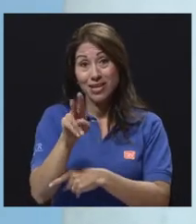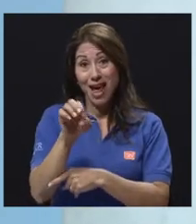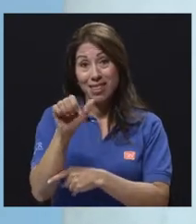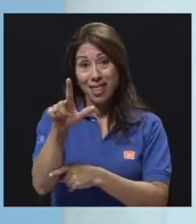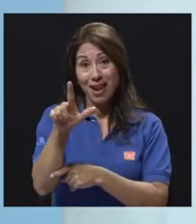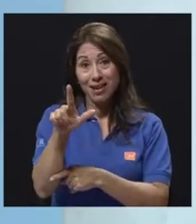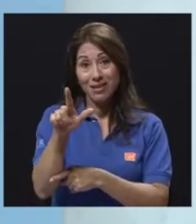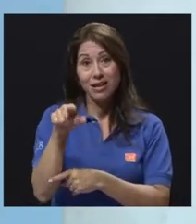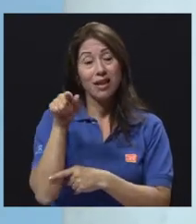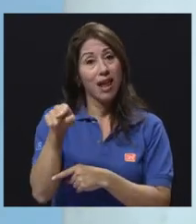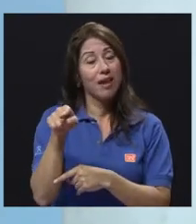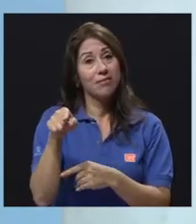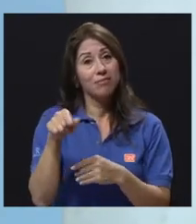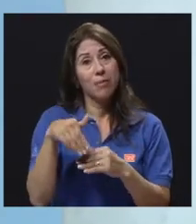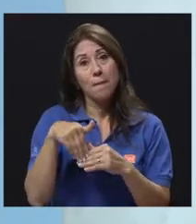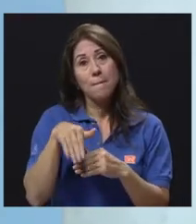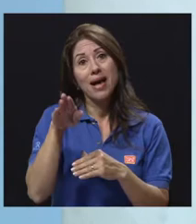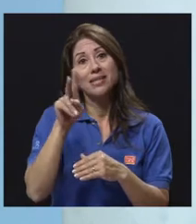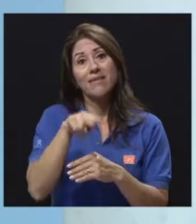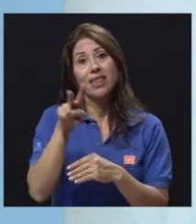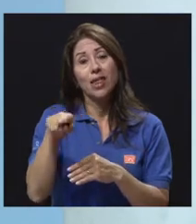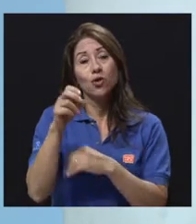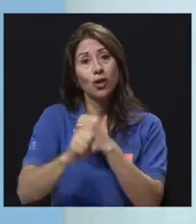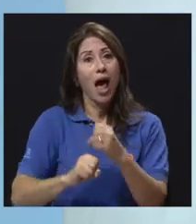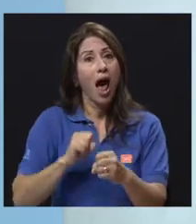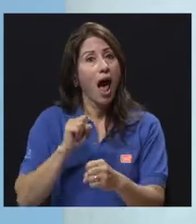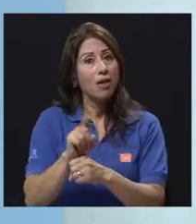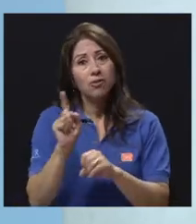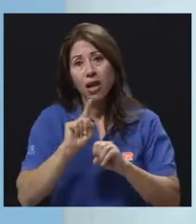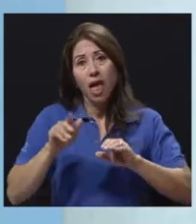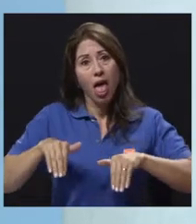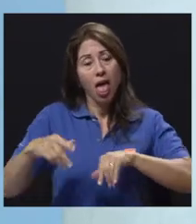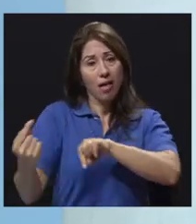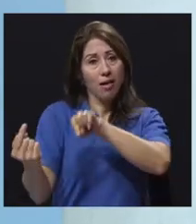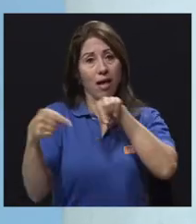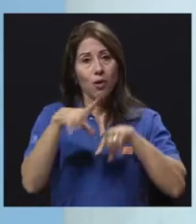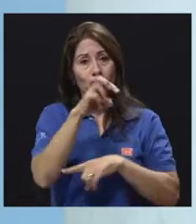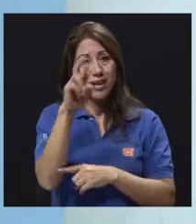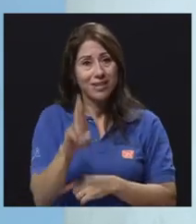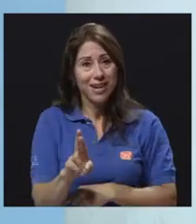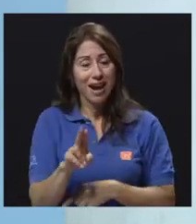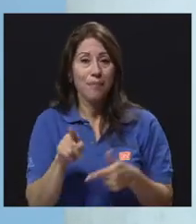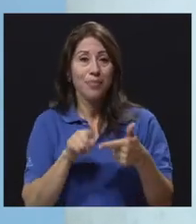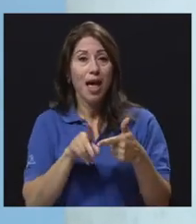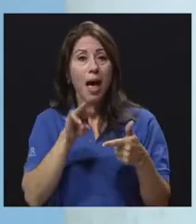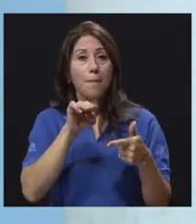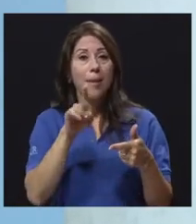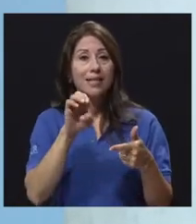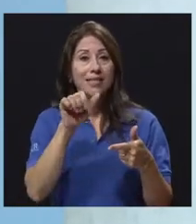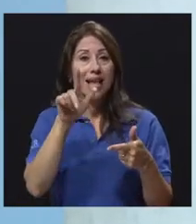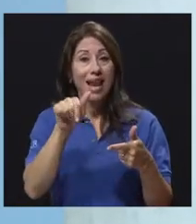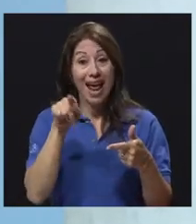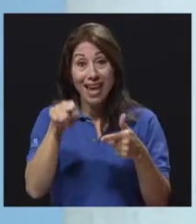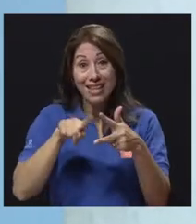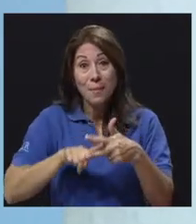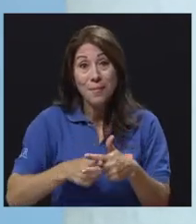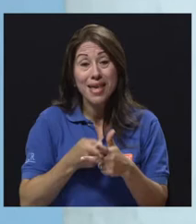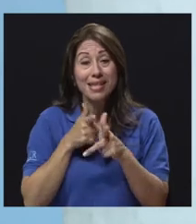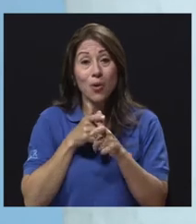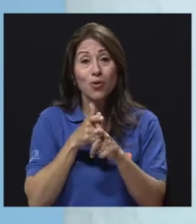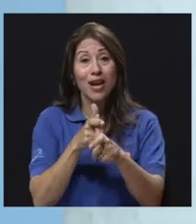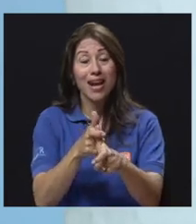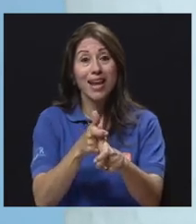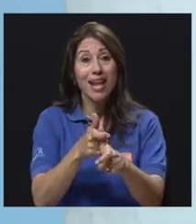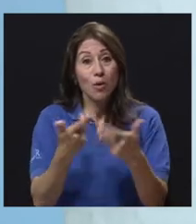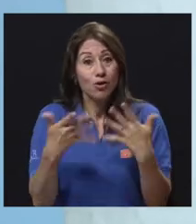más de 22 años de no poder volver a Costa Rica. El caso de doña Marcela, que ella empieza a correr a los 54 años porque ella